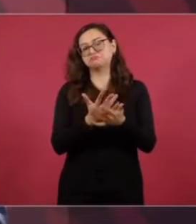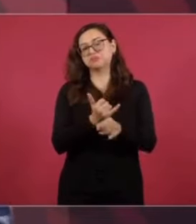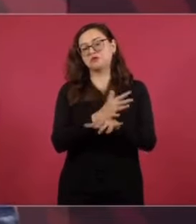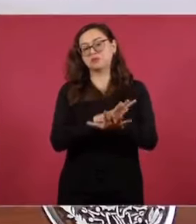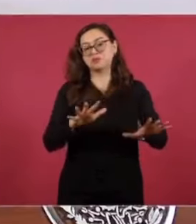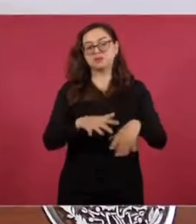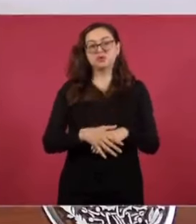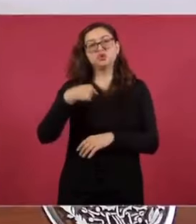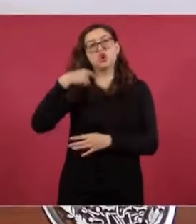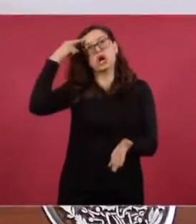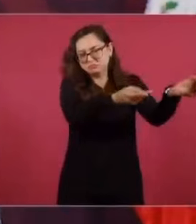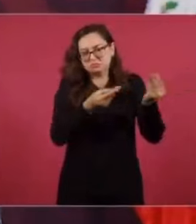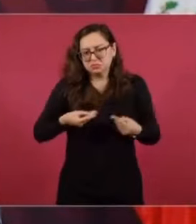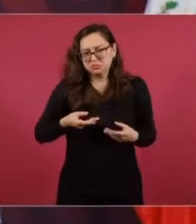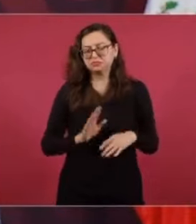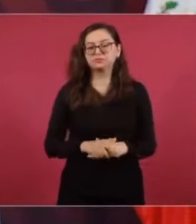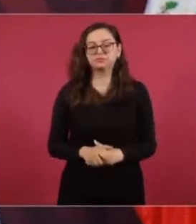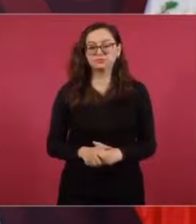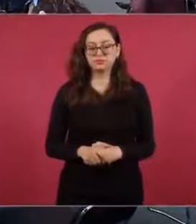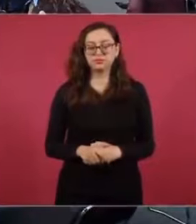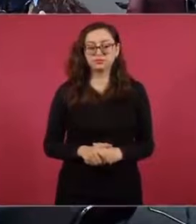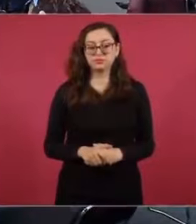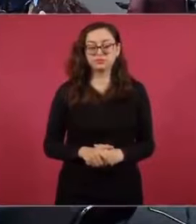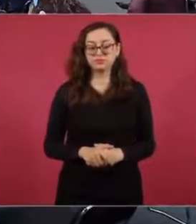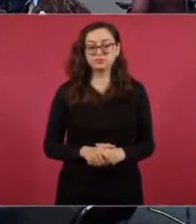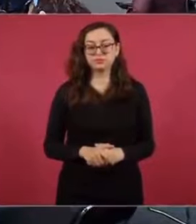conjeturas, en especulaciones.